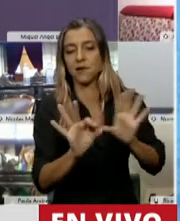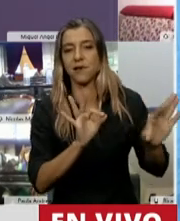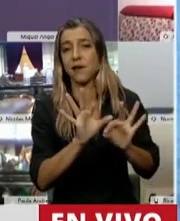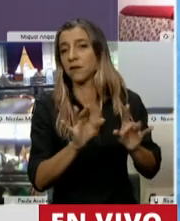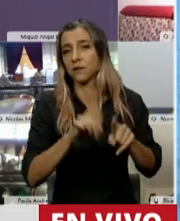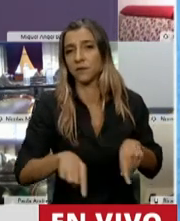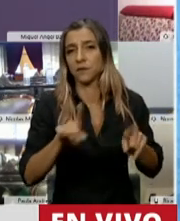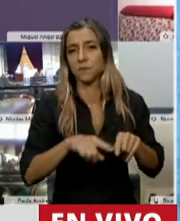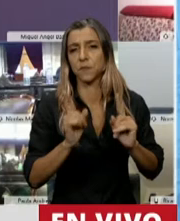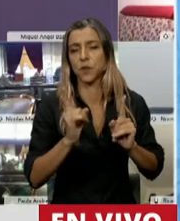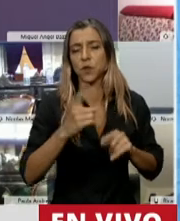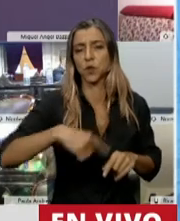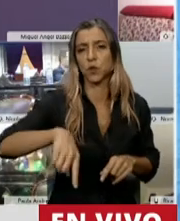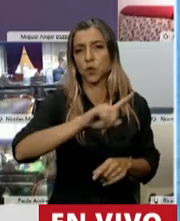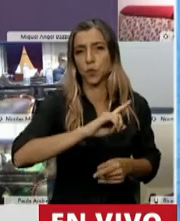los mismos.